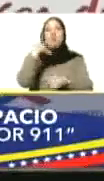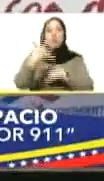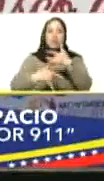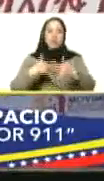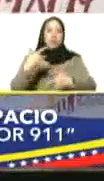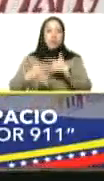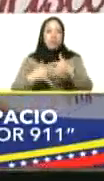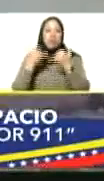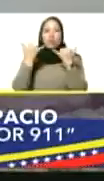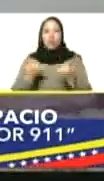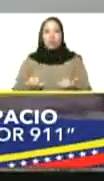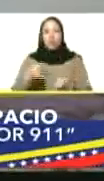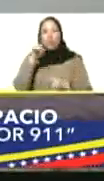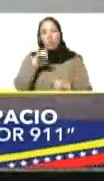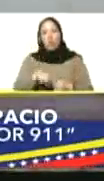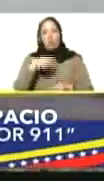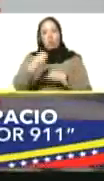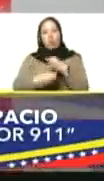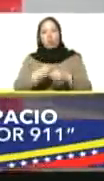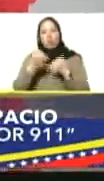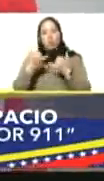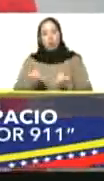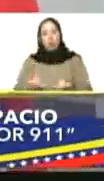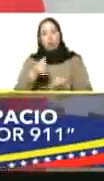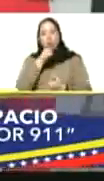en este momento también les estamos haciendo